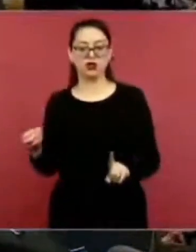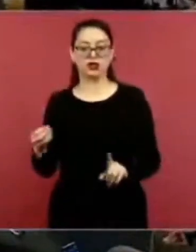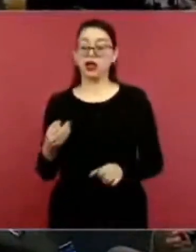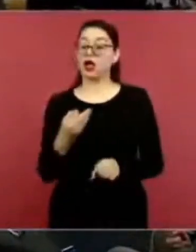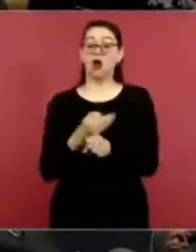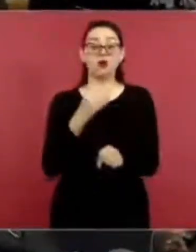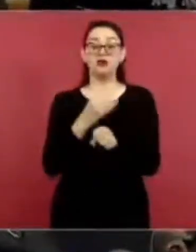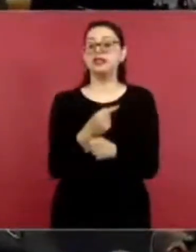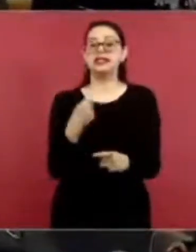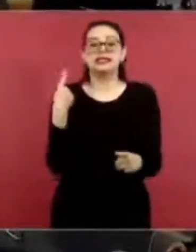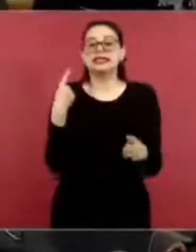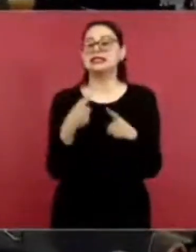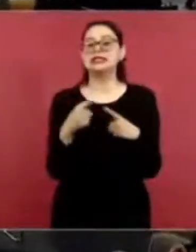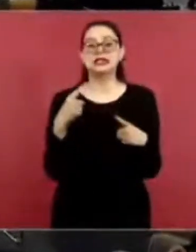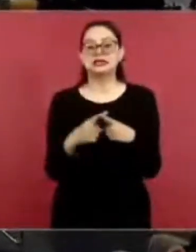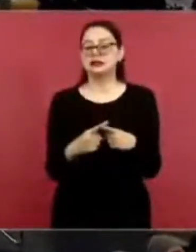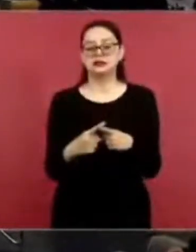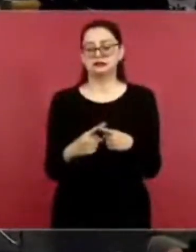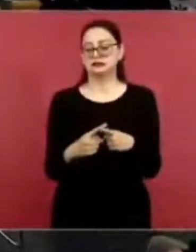ayudar